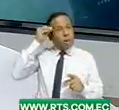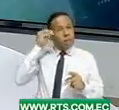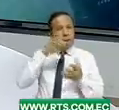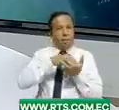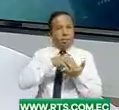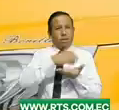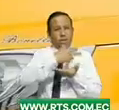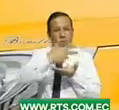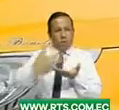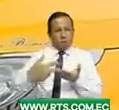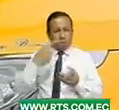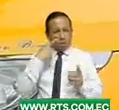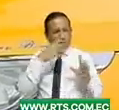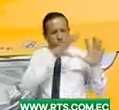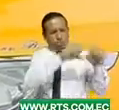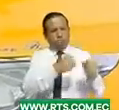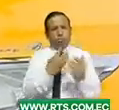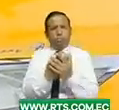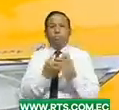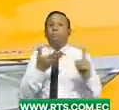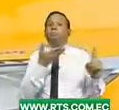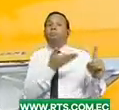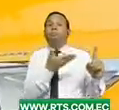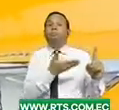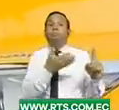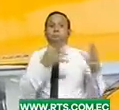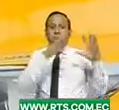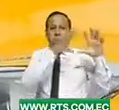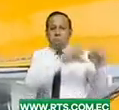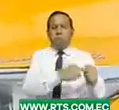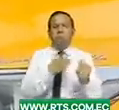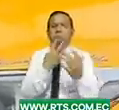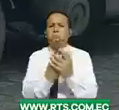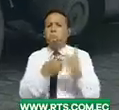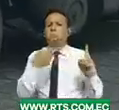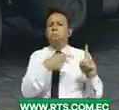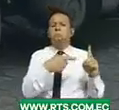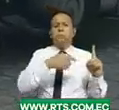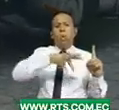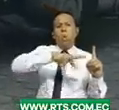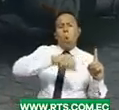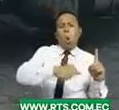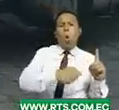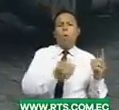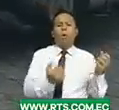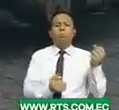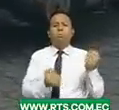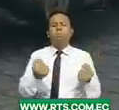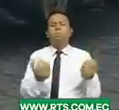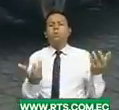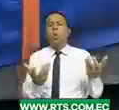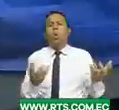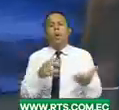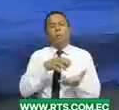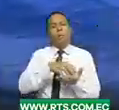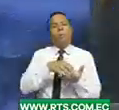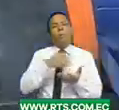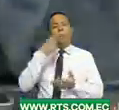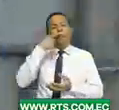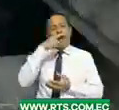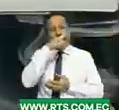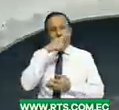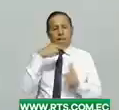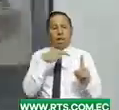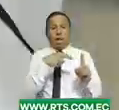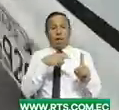Este sujeto fue aprehendido tras asalto y robo de este vehículo en la provincia de Pastaza, pero fue interceptado por la policía